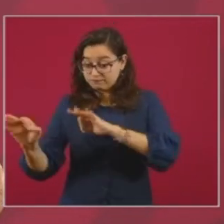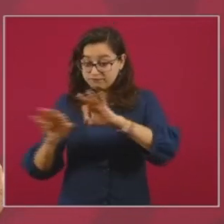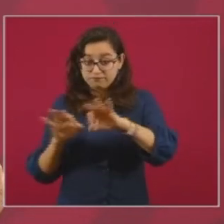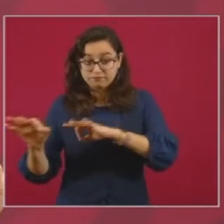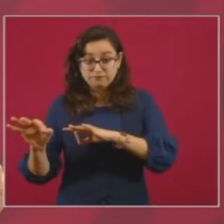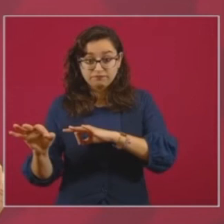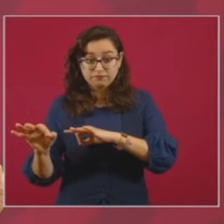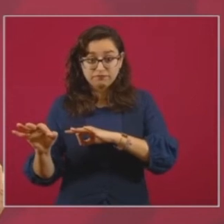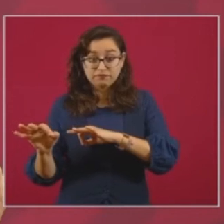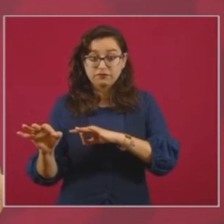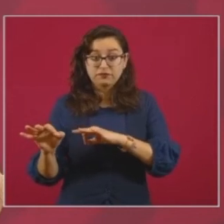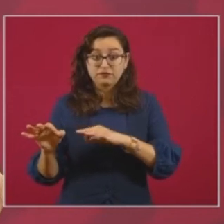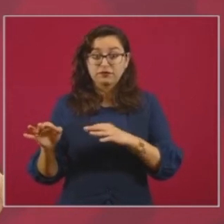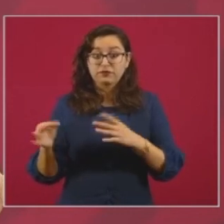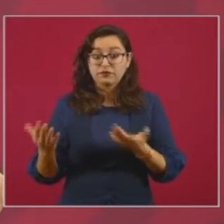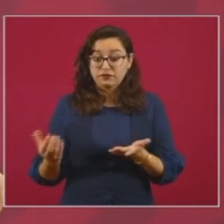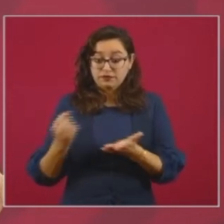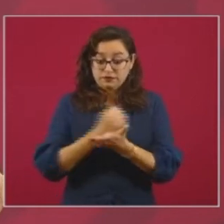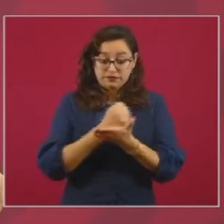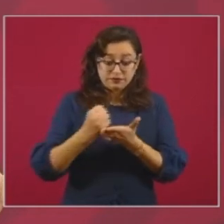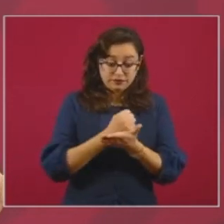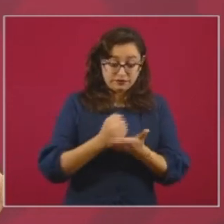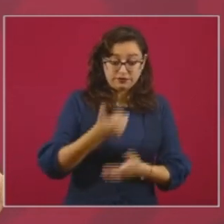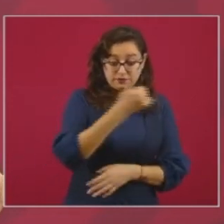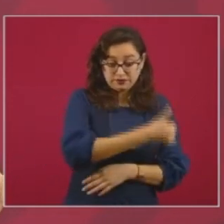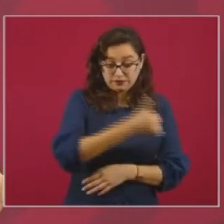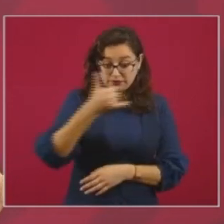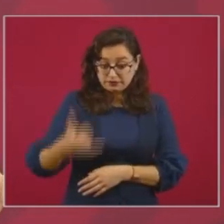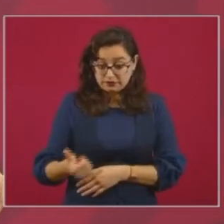para utilizar su crédito del Infonavit